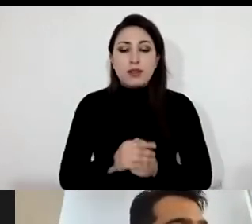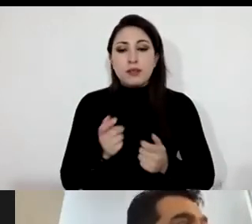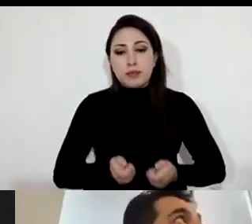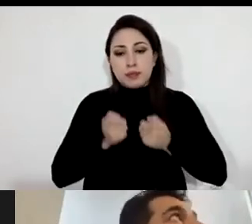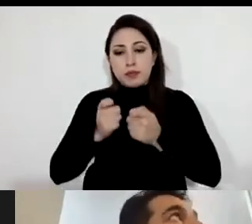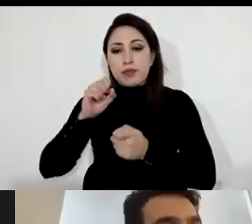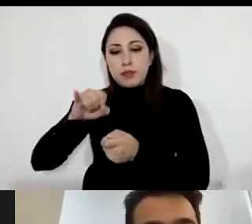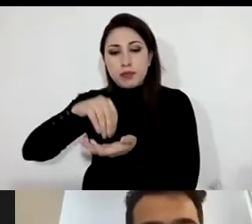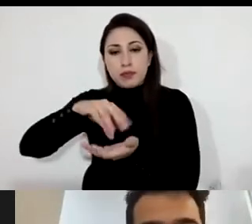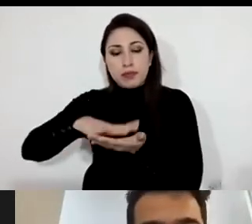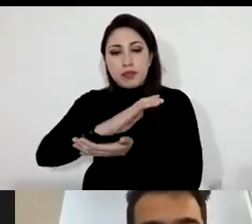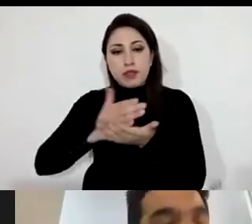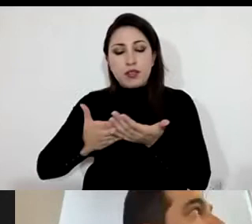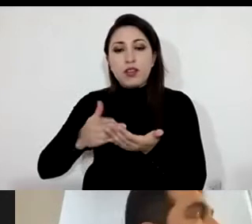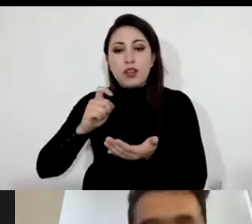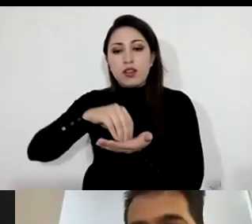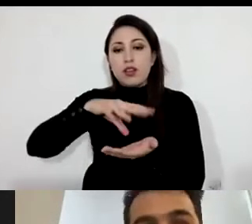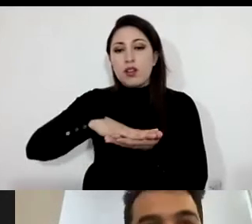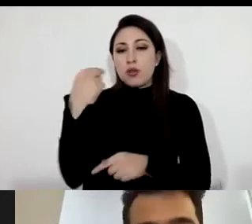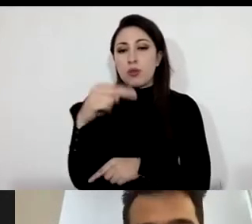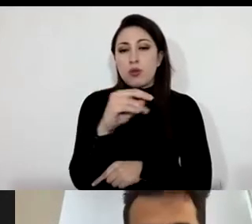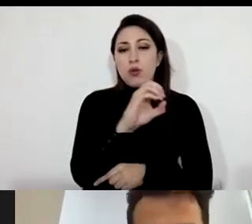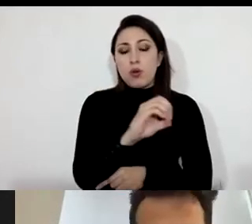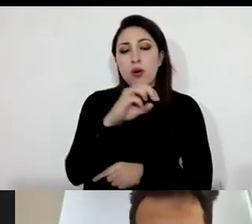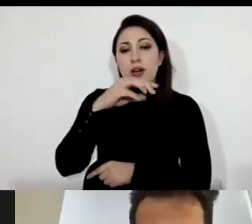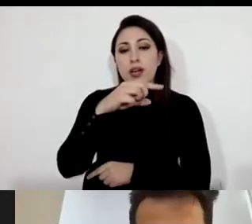de comodato identificado con el número